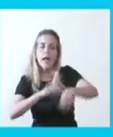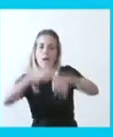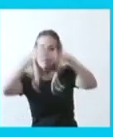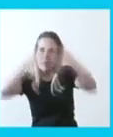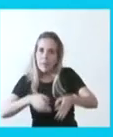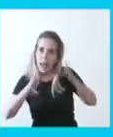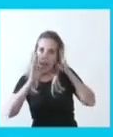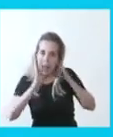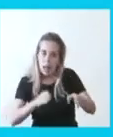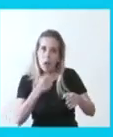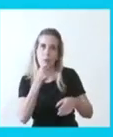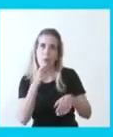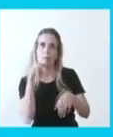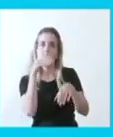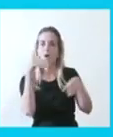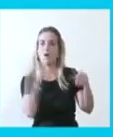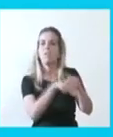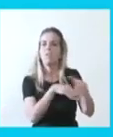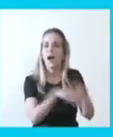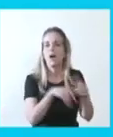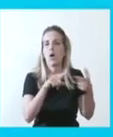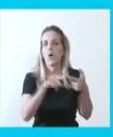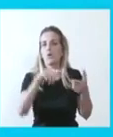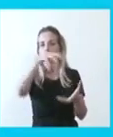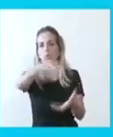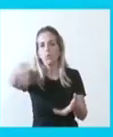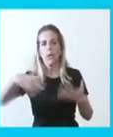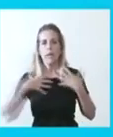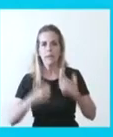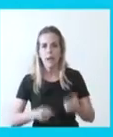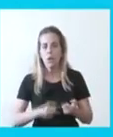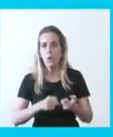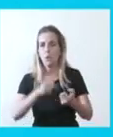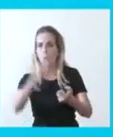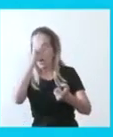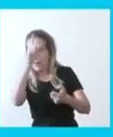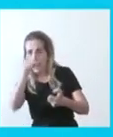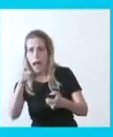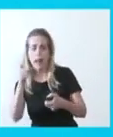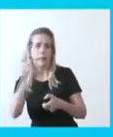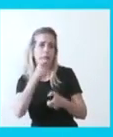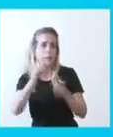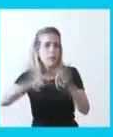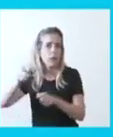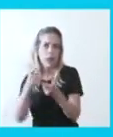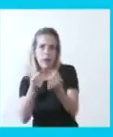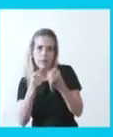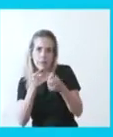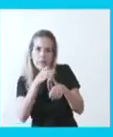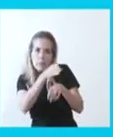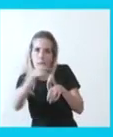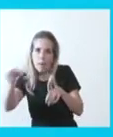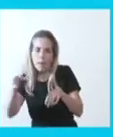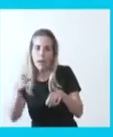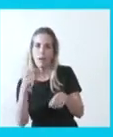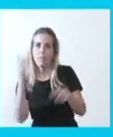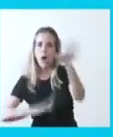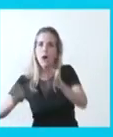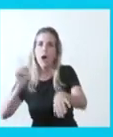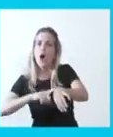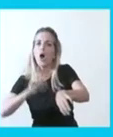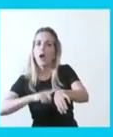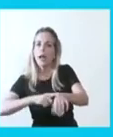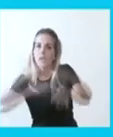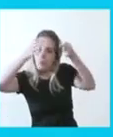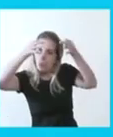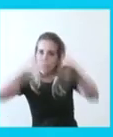en bancos, en centros de salud, lo que ellos puedan necesitar. Fijarles un horario de atención para que en ese horario puedan